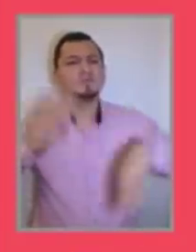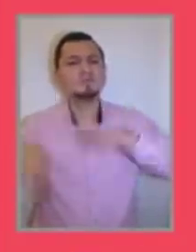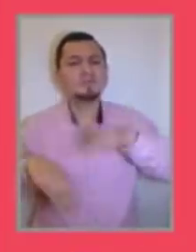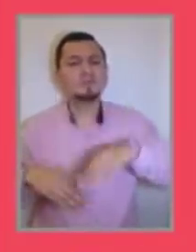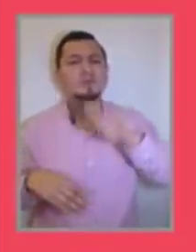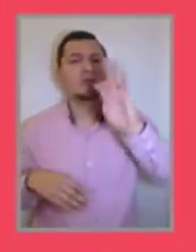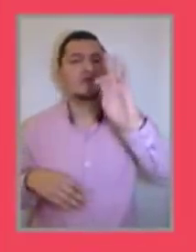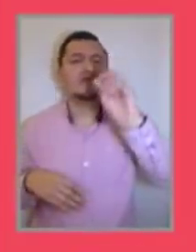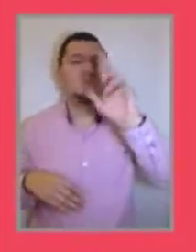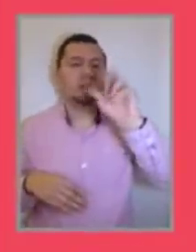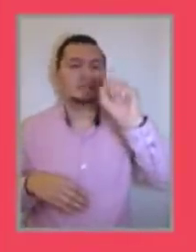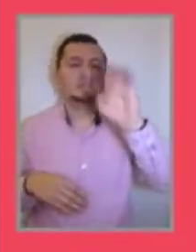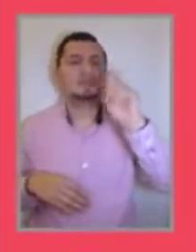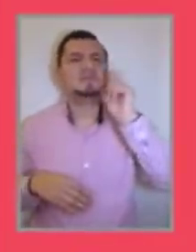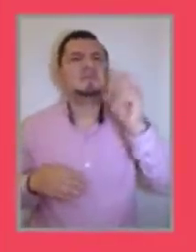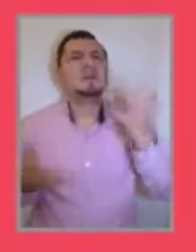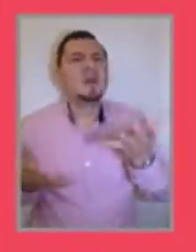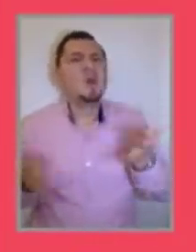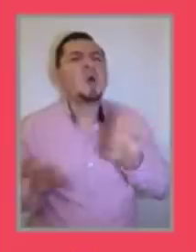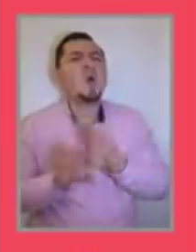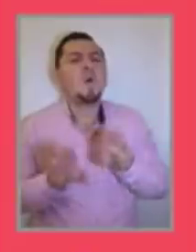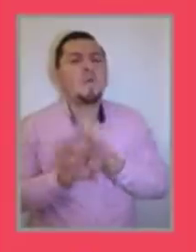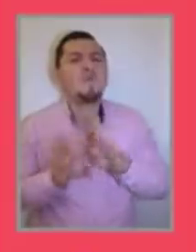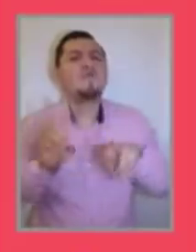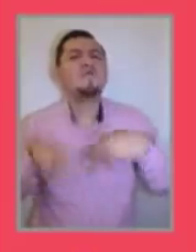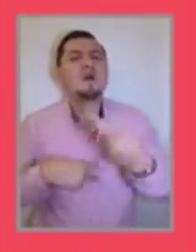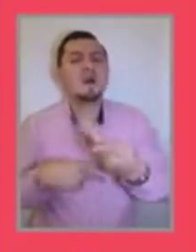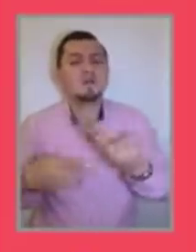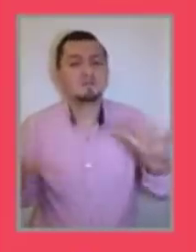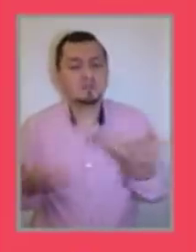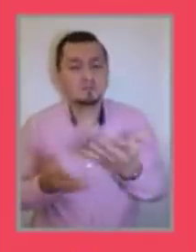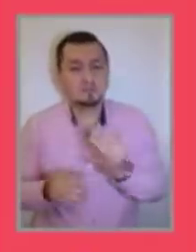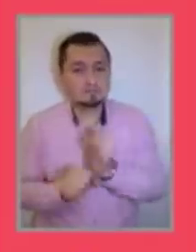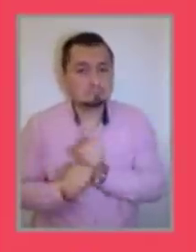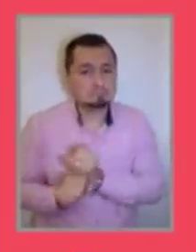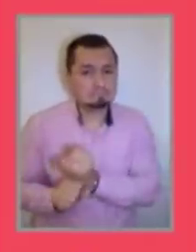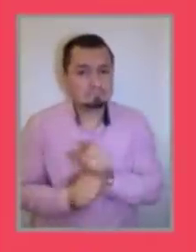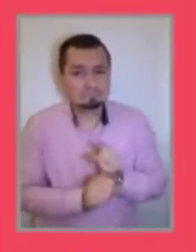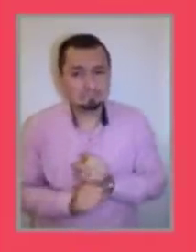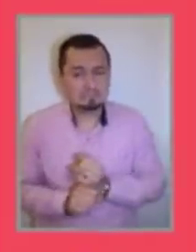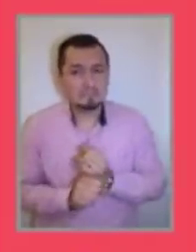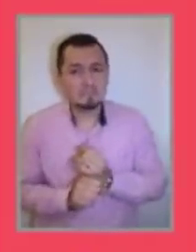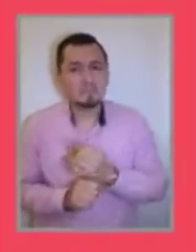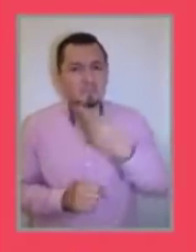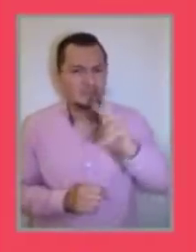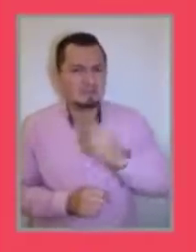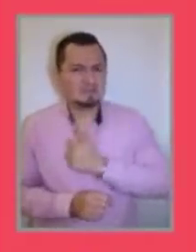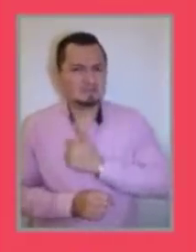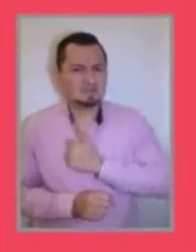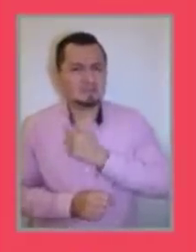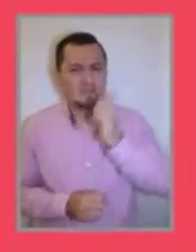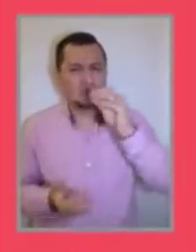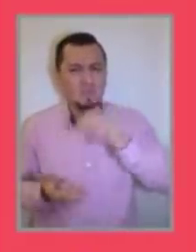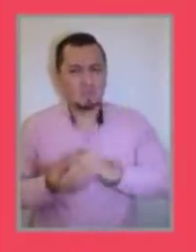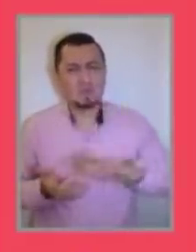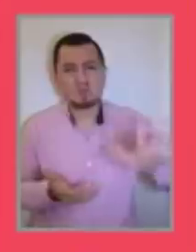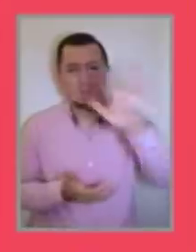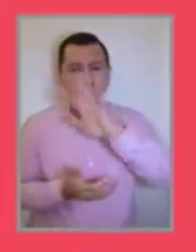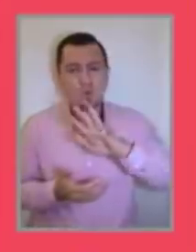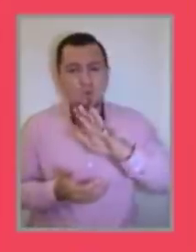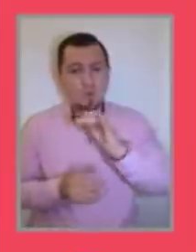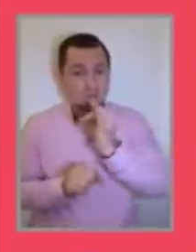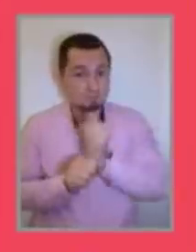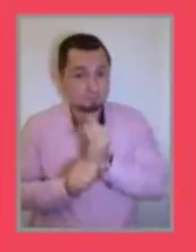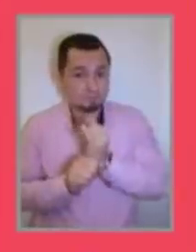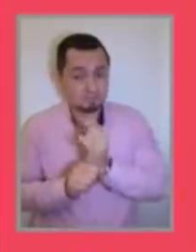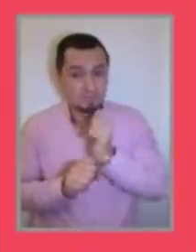Jalisciense de Ciencias Forenses? ¿Cómo va el asunto y cómo va la investigación respecto a este lamentable hecho que dio la vuelta al mundo? La investigación no tiene que